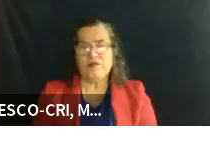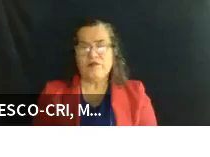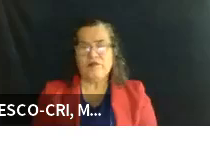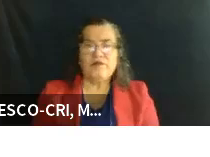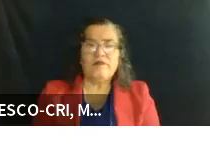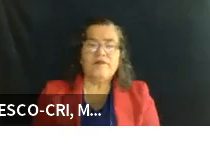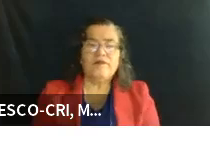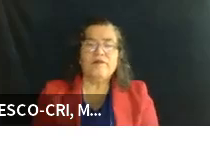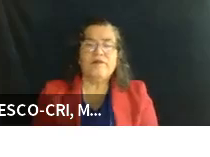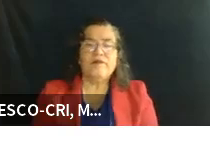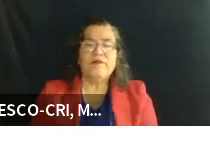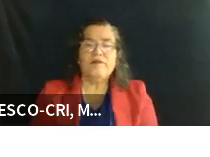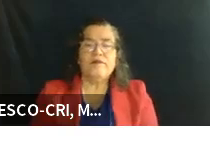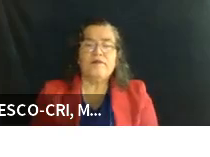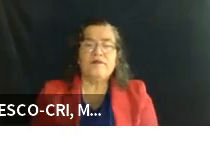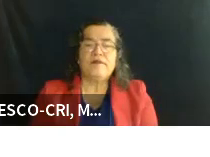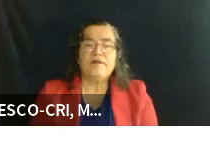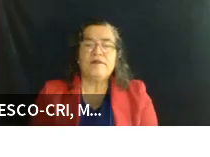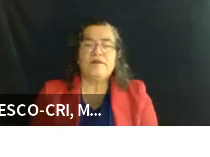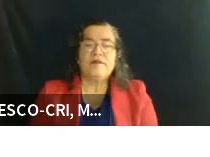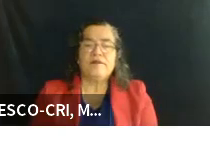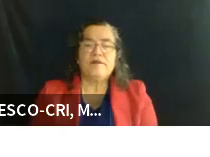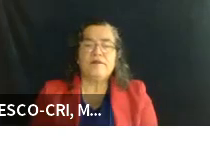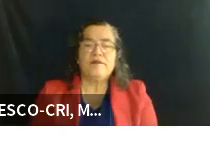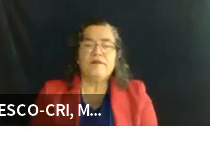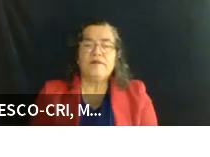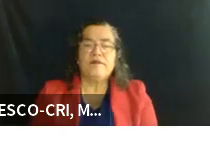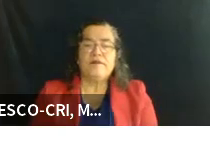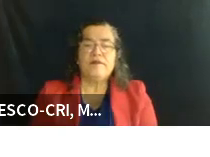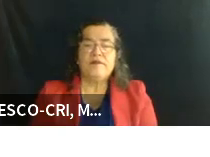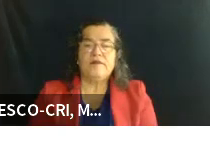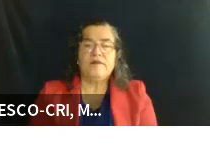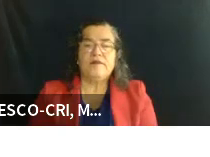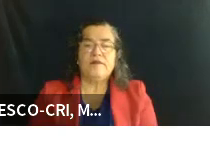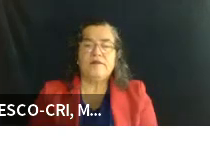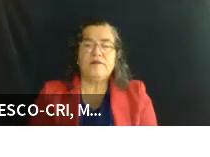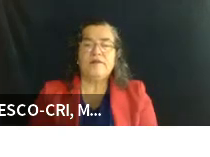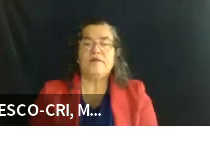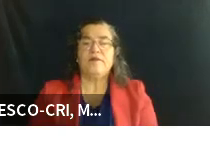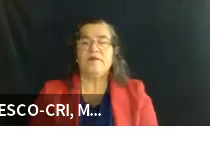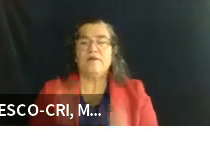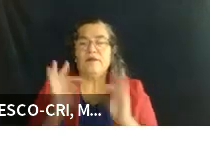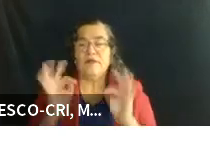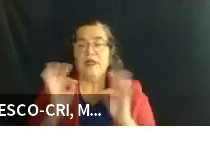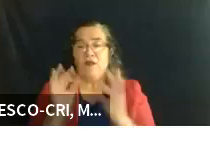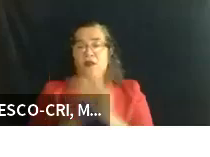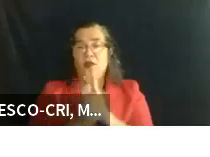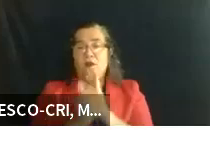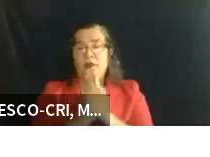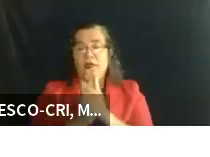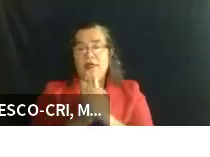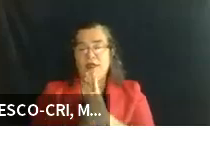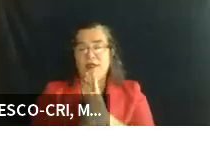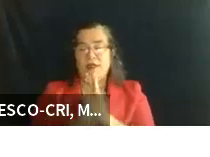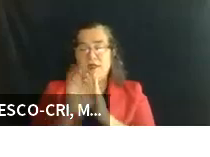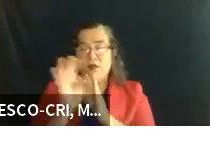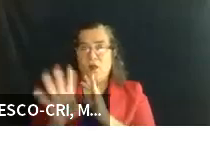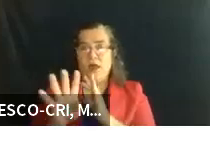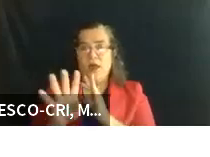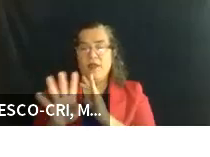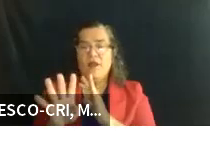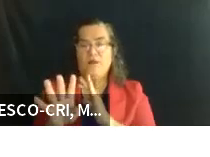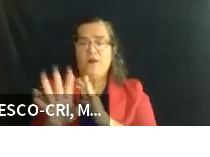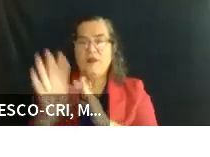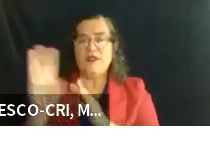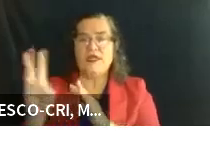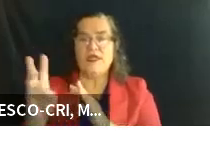el mouse, se me fue la tabla, estaría tributando una competencia 1, una competencia 4 y una competencia 6,